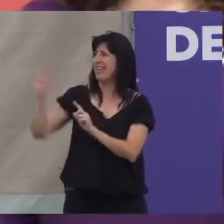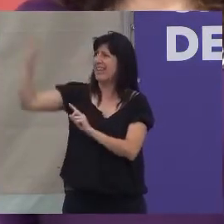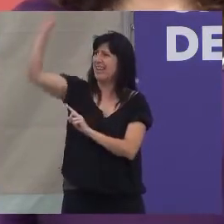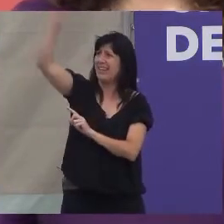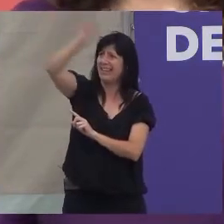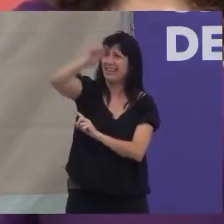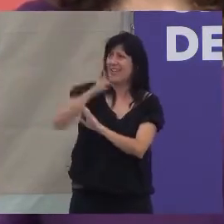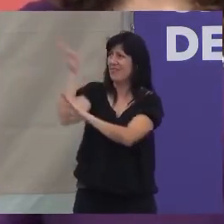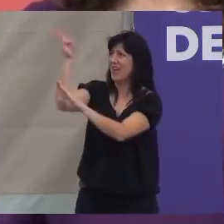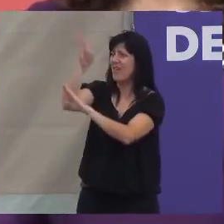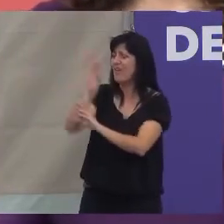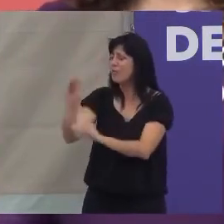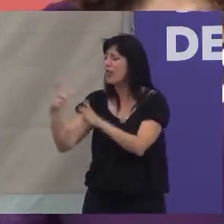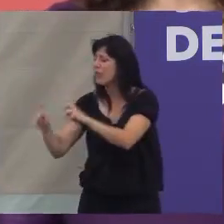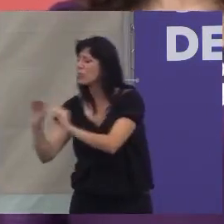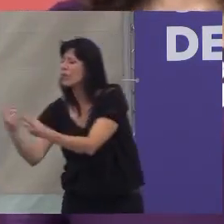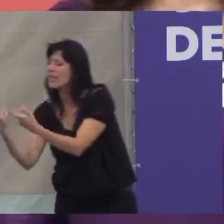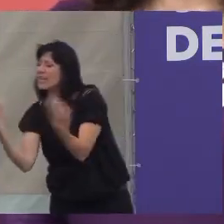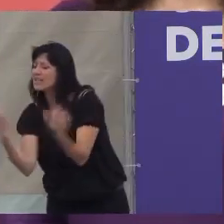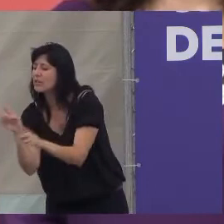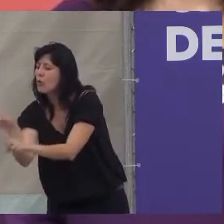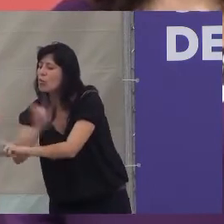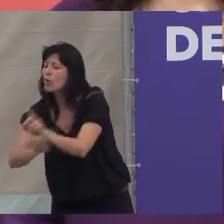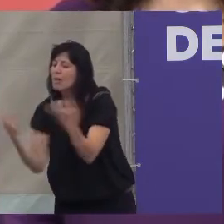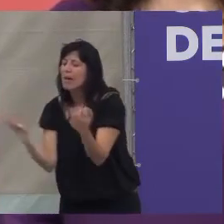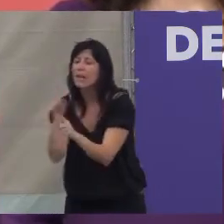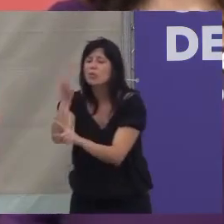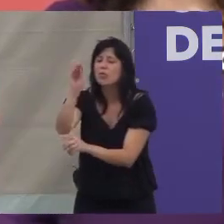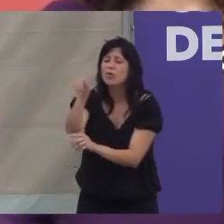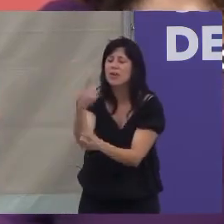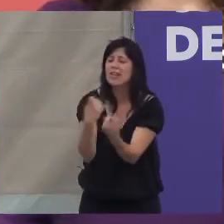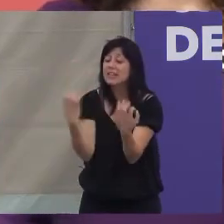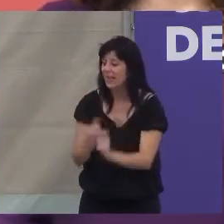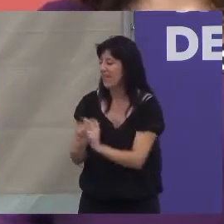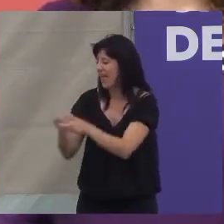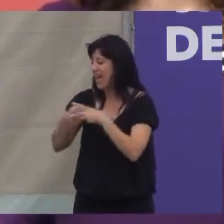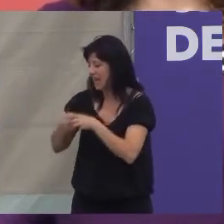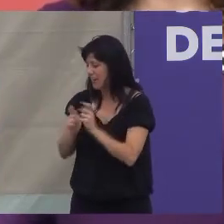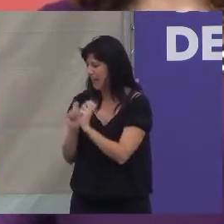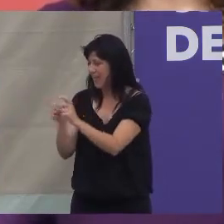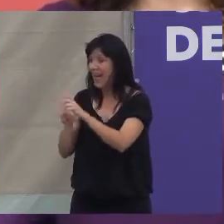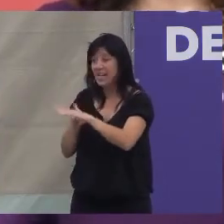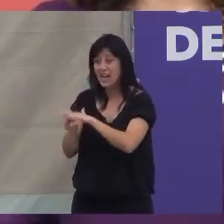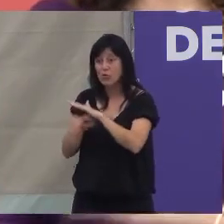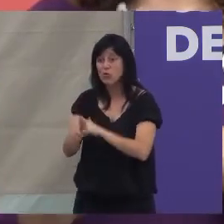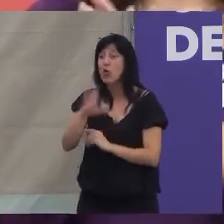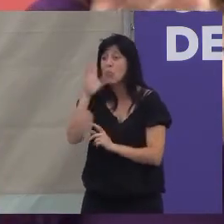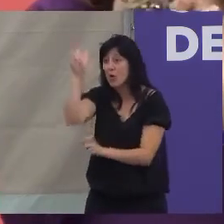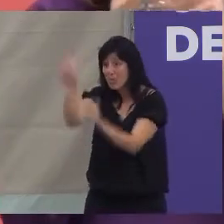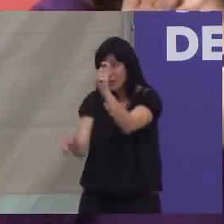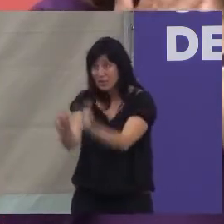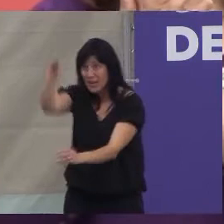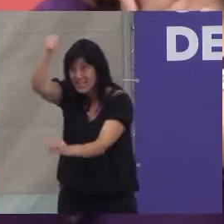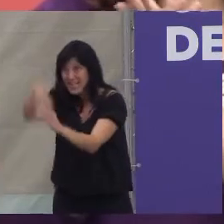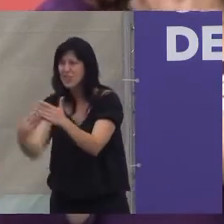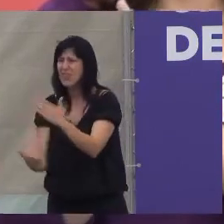los círculos cuáles son las necesidades que tienen, qué problemas tienen y facilitándoles las herramientas y los recursos. Porque las personas que están ahí